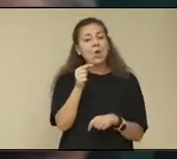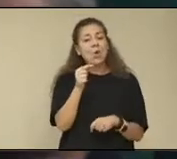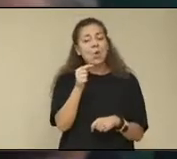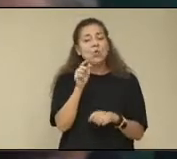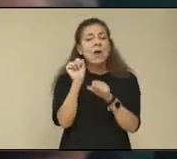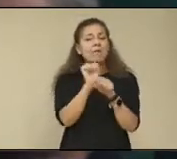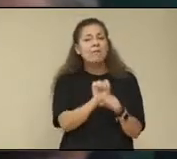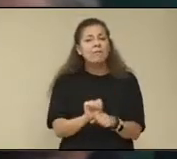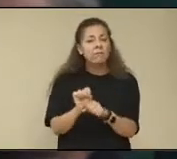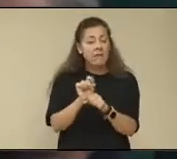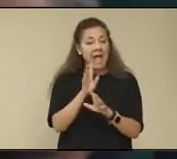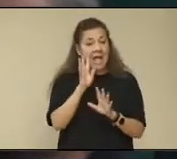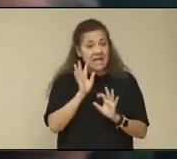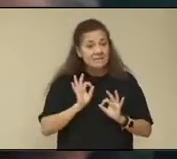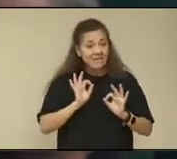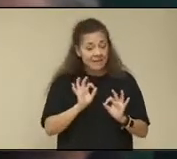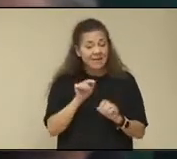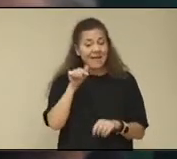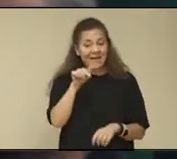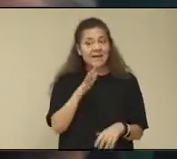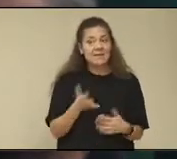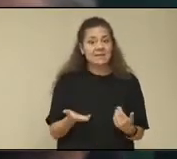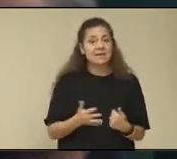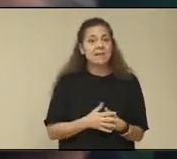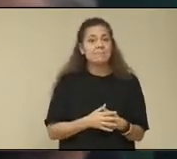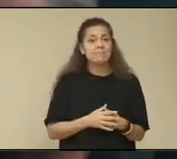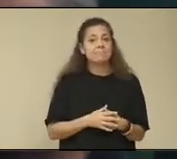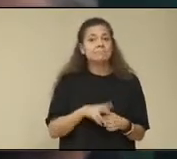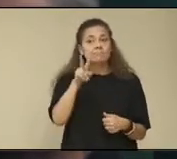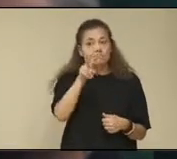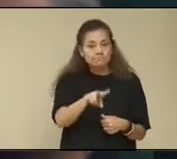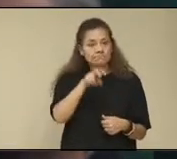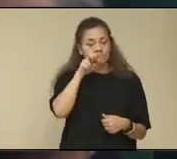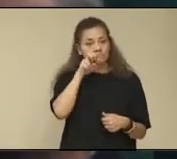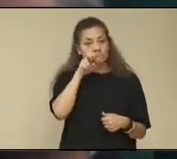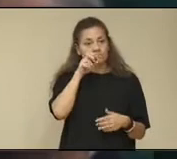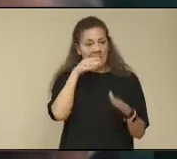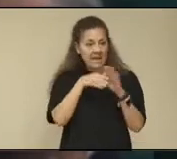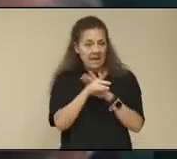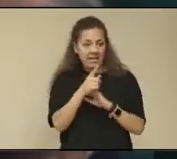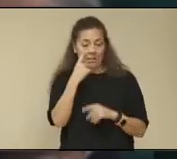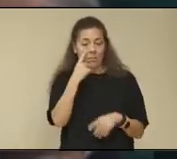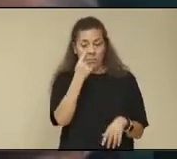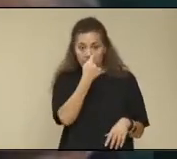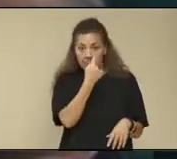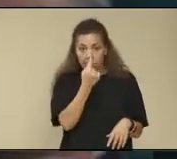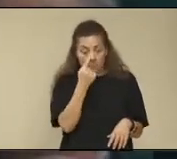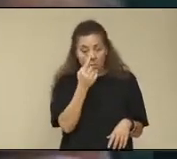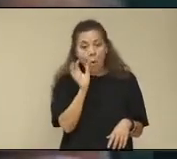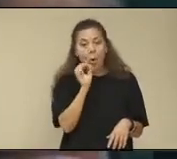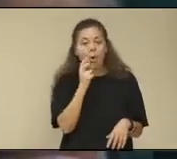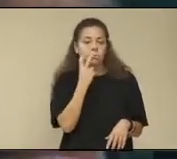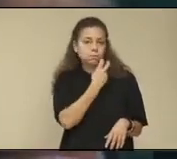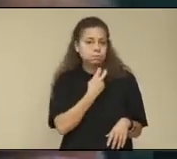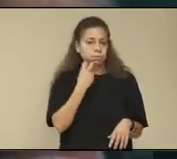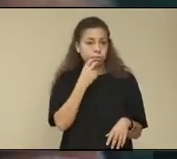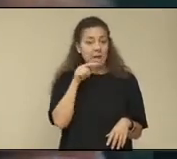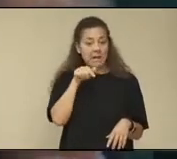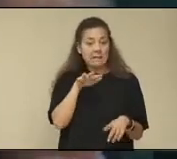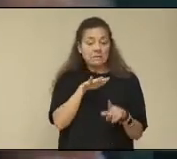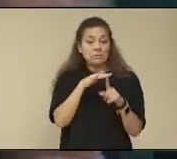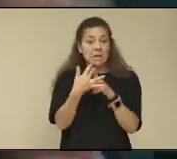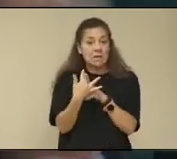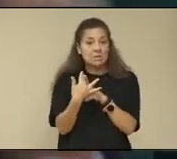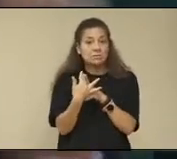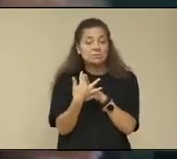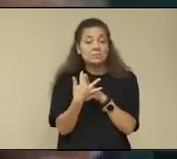inmunidad precisamente en esa vía de entrada que es la mucosa nasal o la mucosa entérica. Y en esos casos,